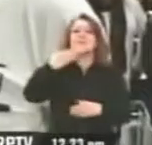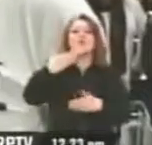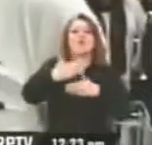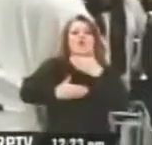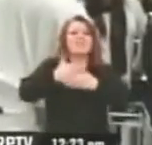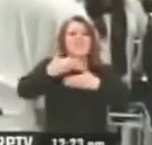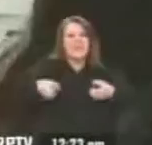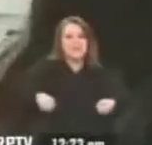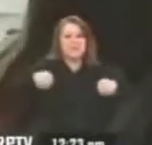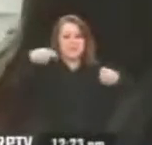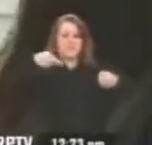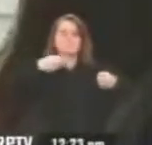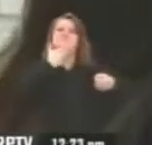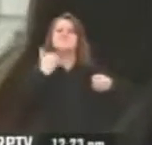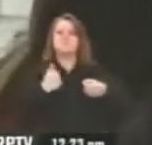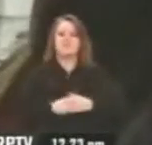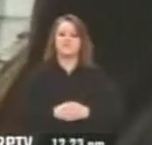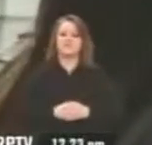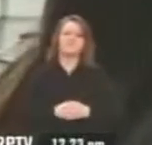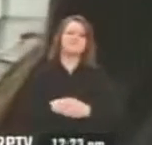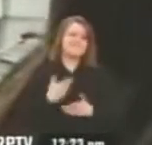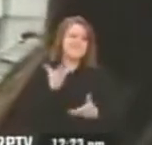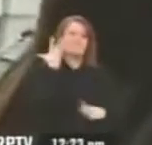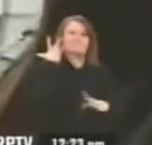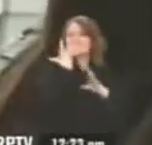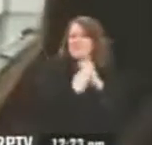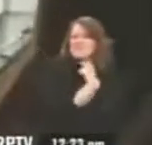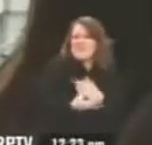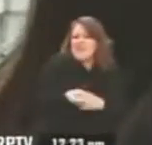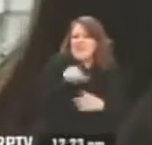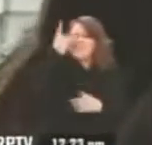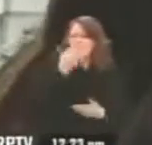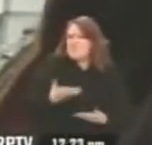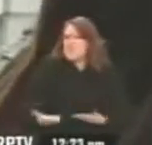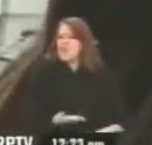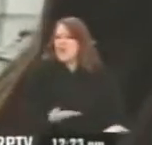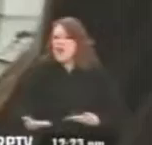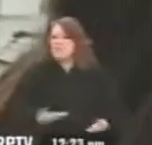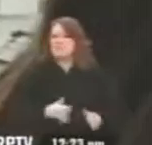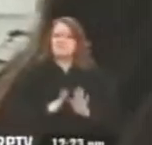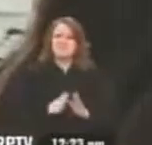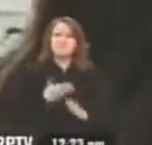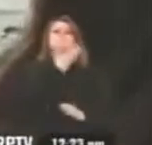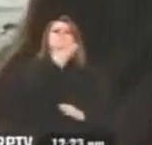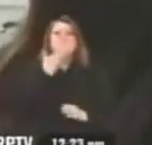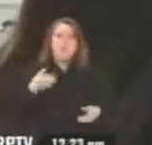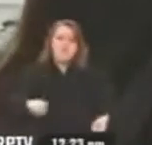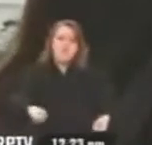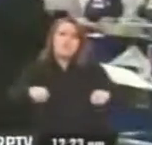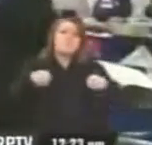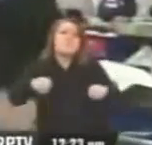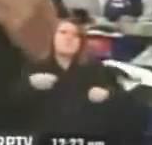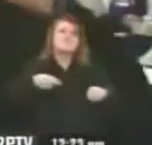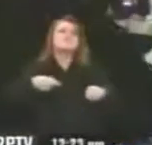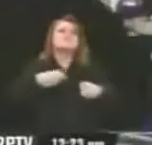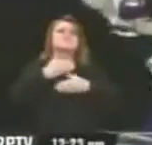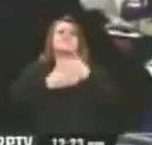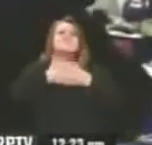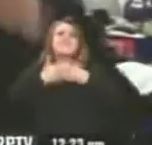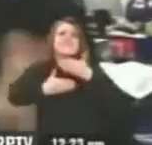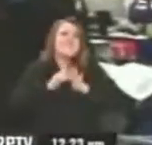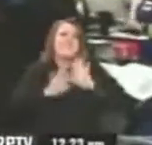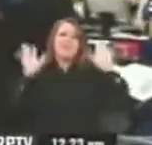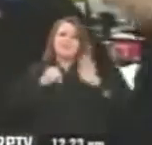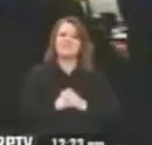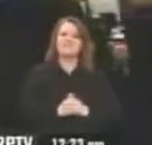bolsitas de esas que uno compra. Si va a salir a comprar algún tipo de cosa que no es fácil de llevar en la mano, pues cargue con la bolsa. Compro